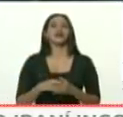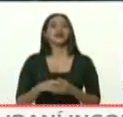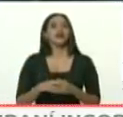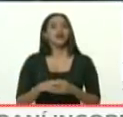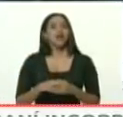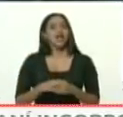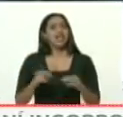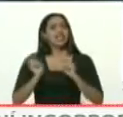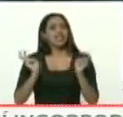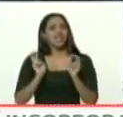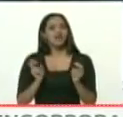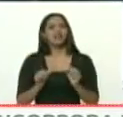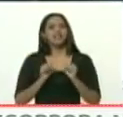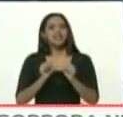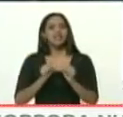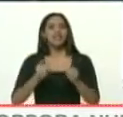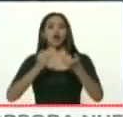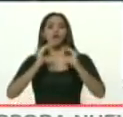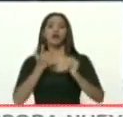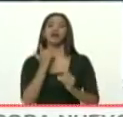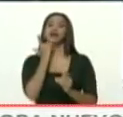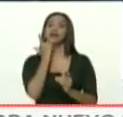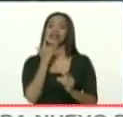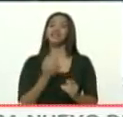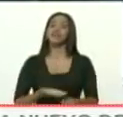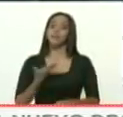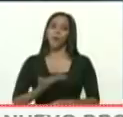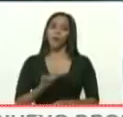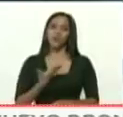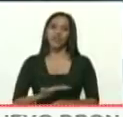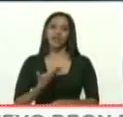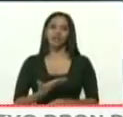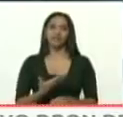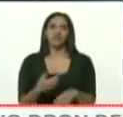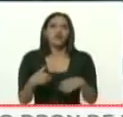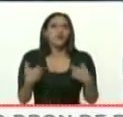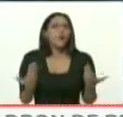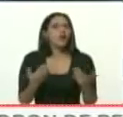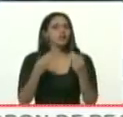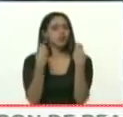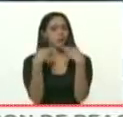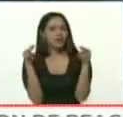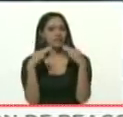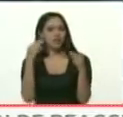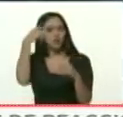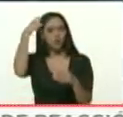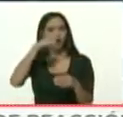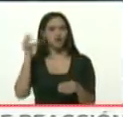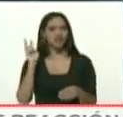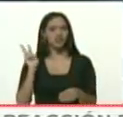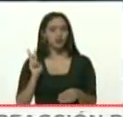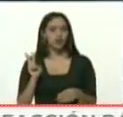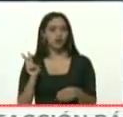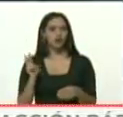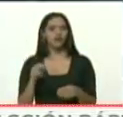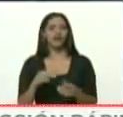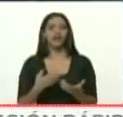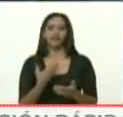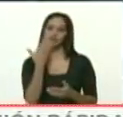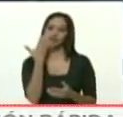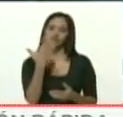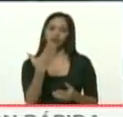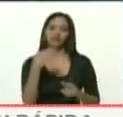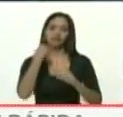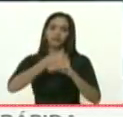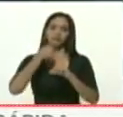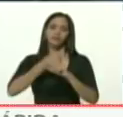el tema de mantener la moral en alto, eso es sumamente importante. ¿Y cuál sería su mensaje para el pueblo venezolano en este frente de batalla